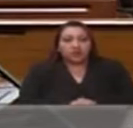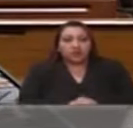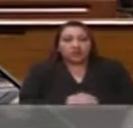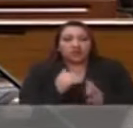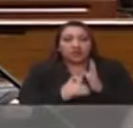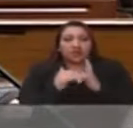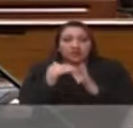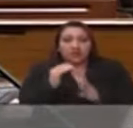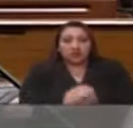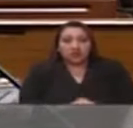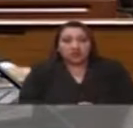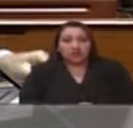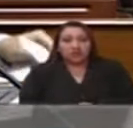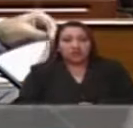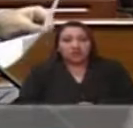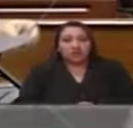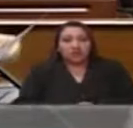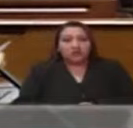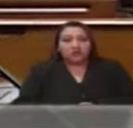de ascenso.